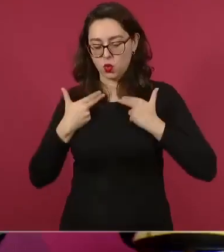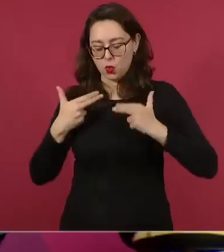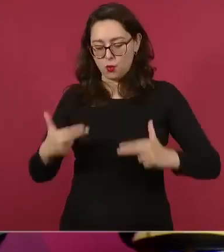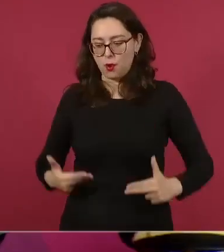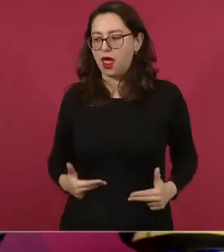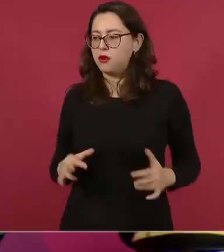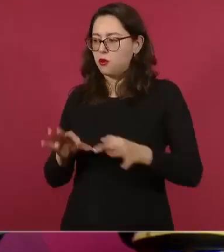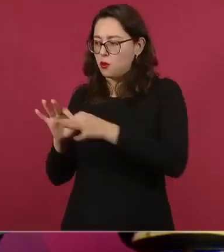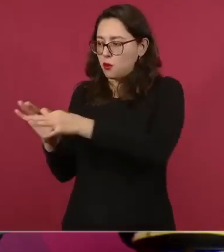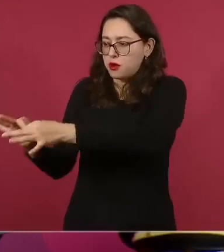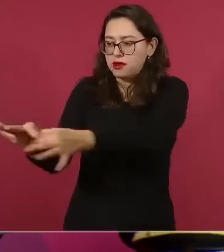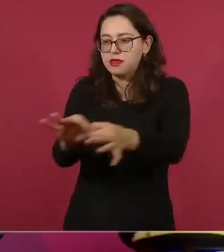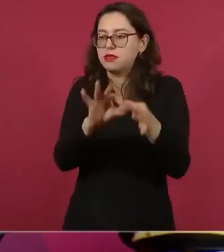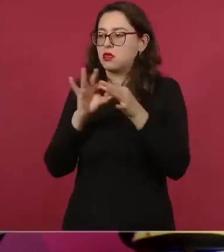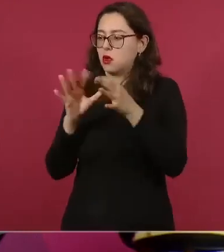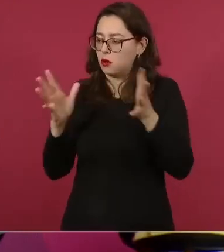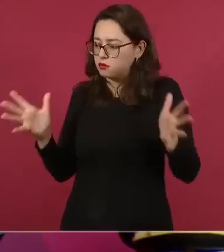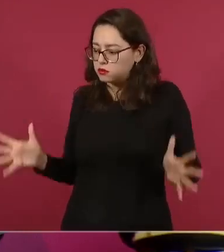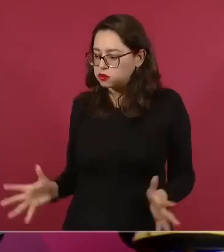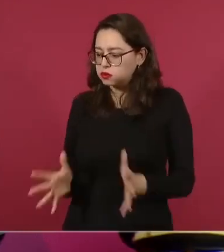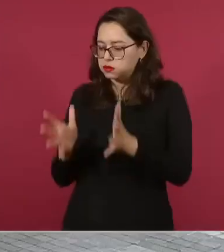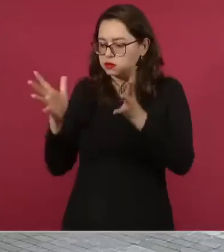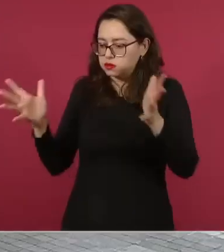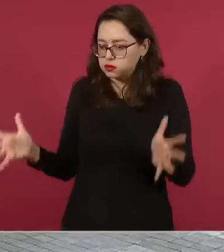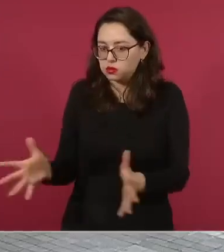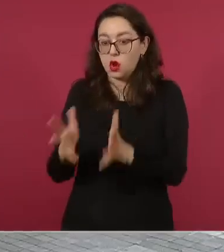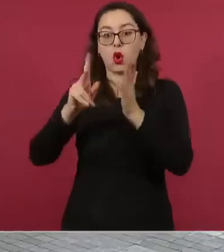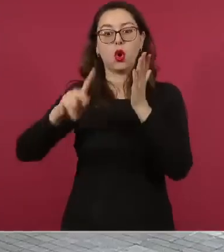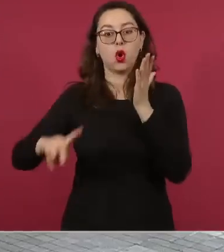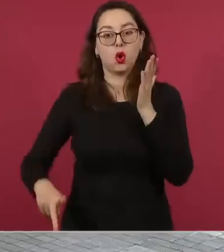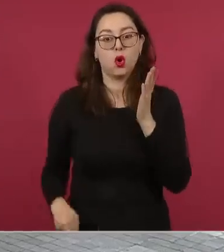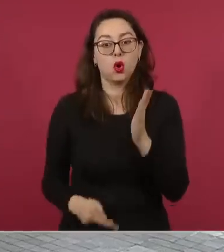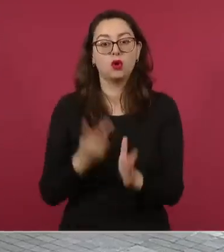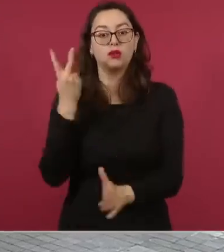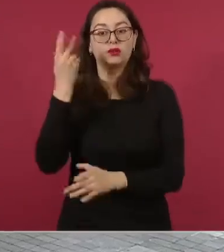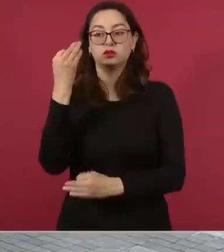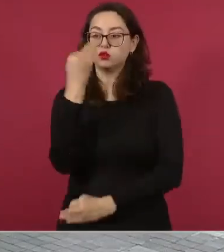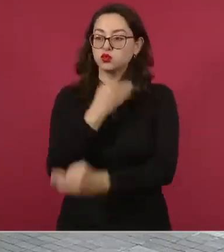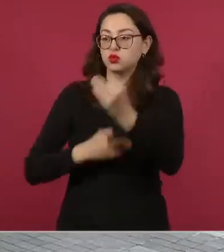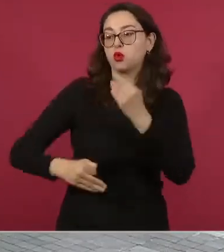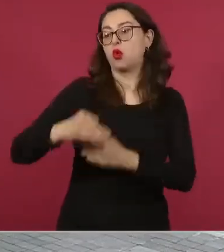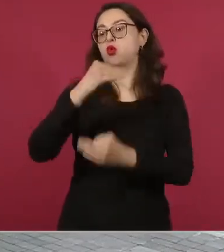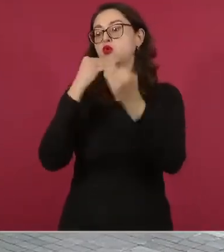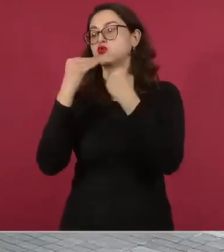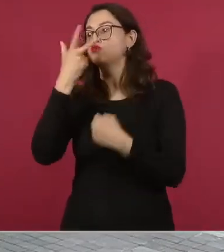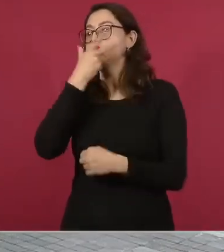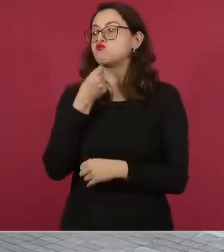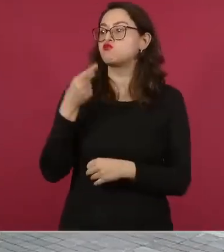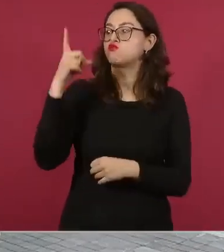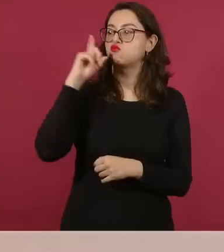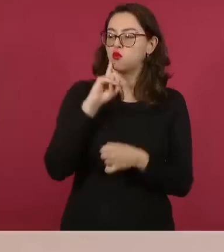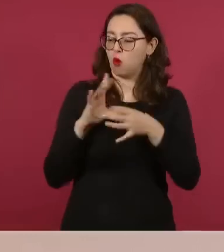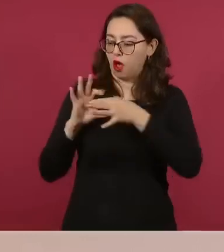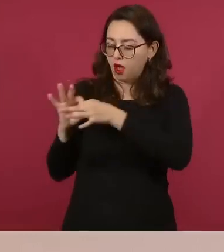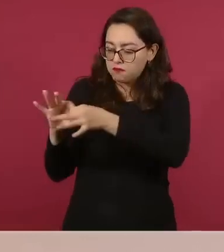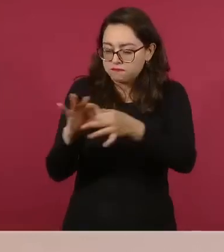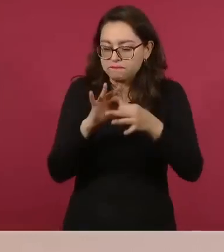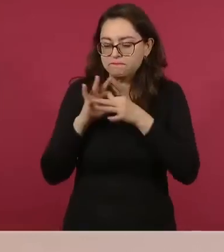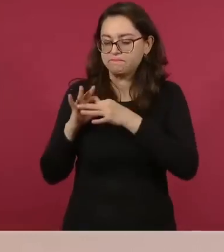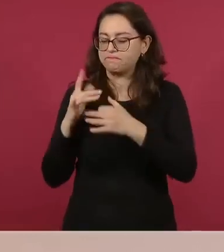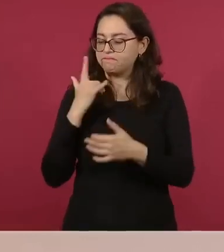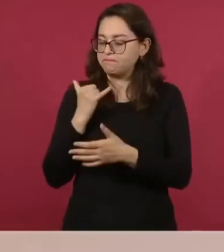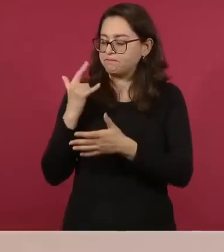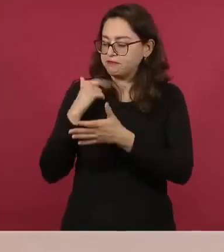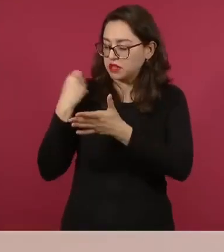cabo entre todos, todas y desde abajo,